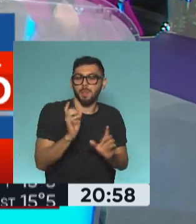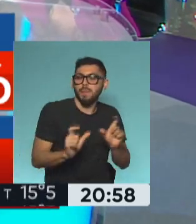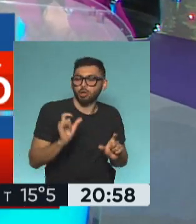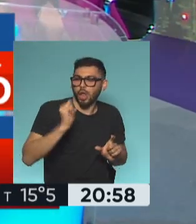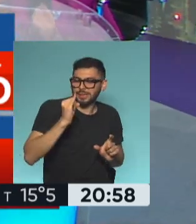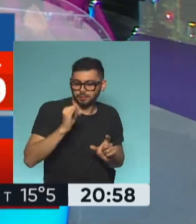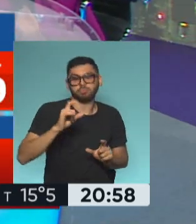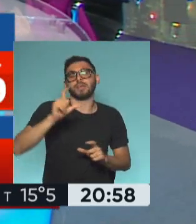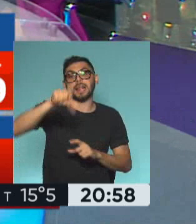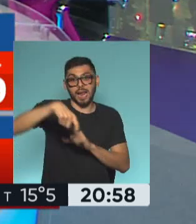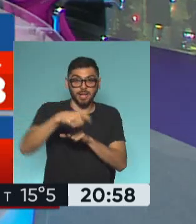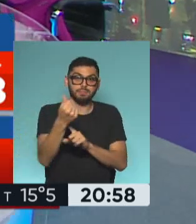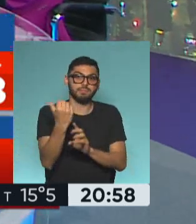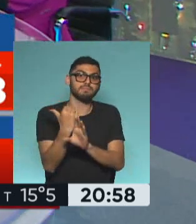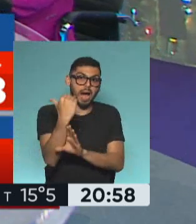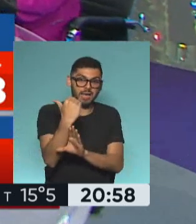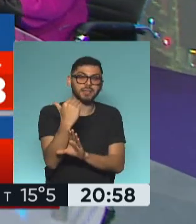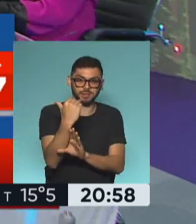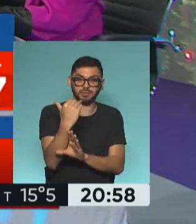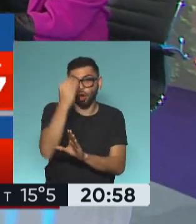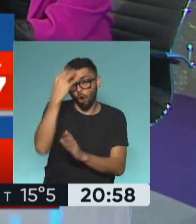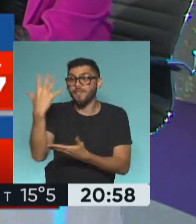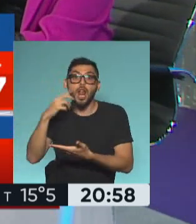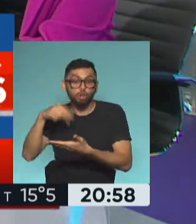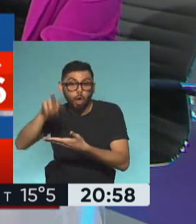ampliación de la tarjeta alimentar, lo estoy teniendo aquí el anuncio oficial, por eso